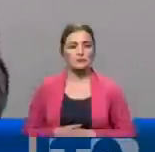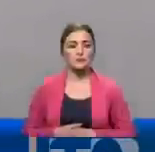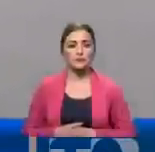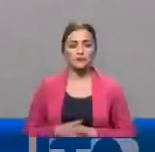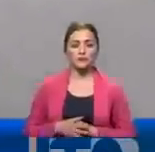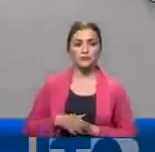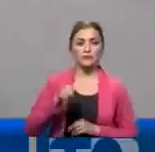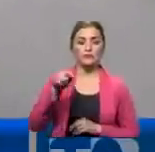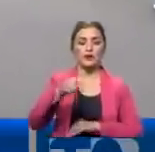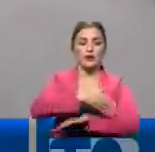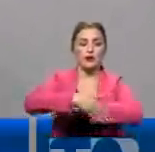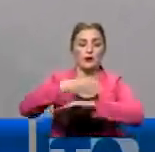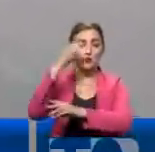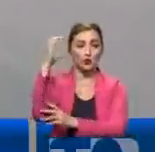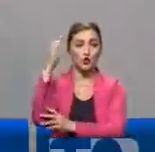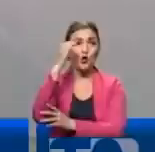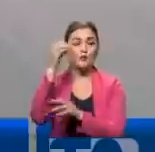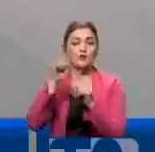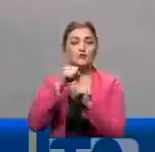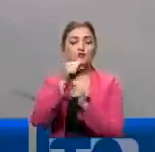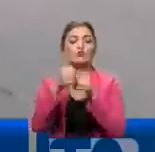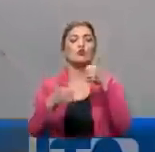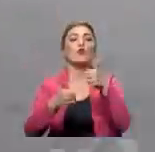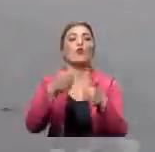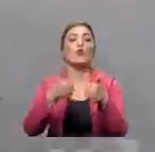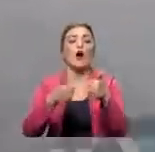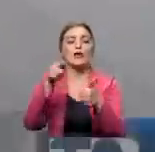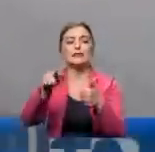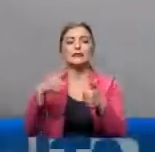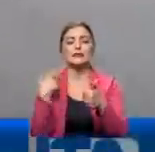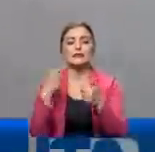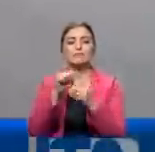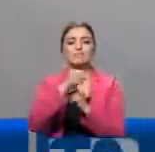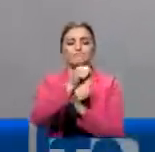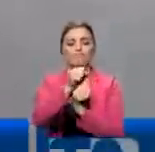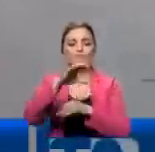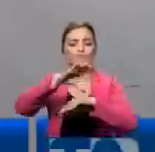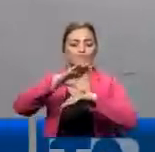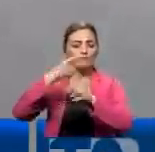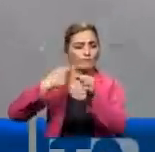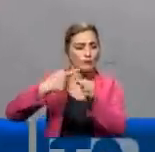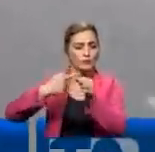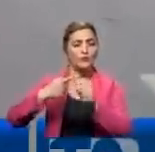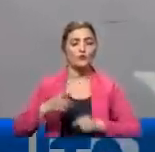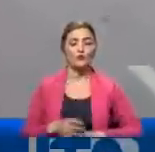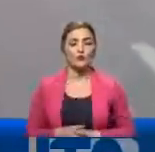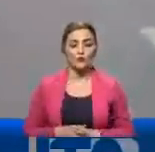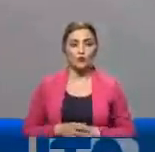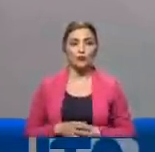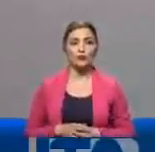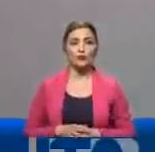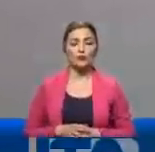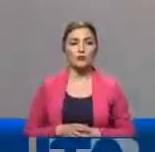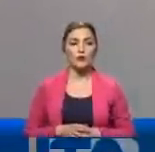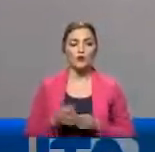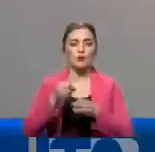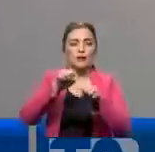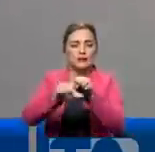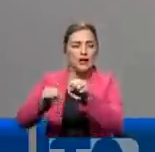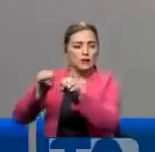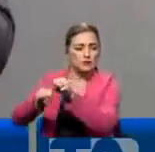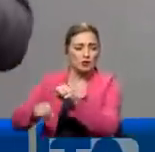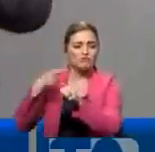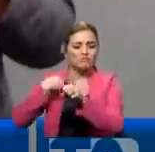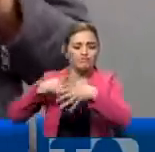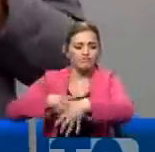para mostrarles cuál es la situación que se vive aquí en el centro de la capital. Quiero también contarles sobre los daños que han dejado